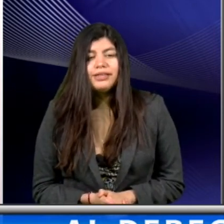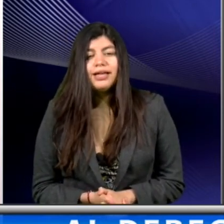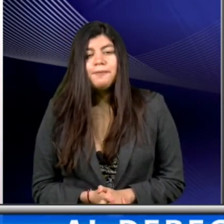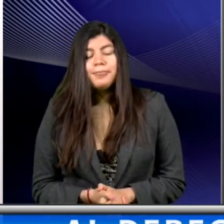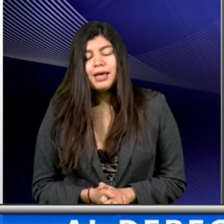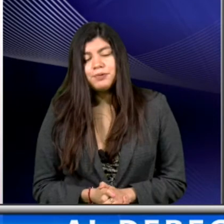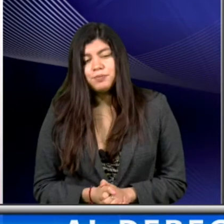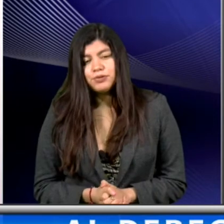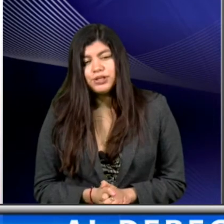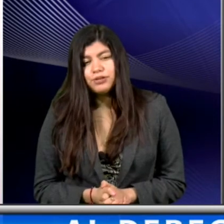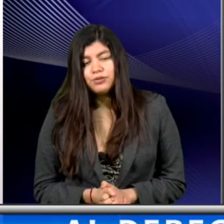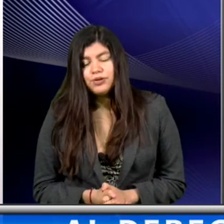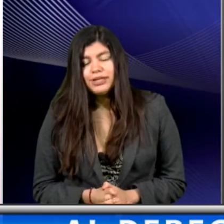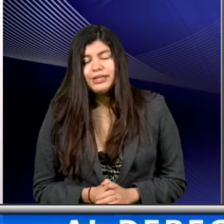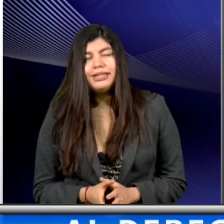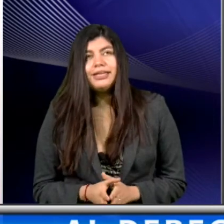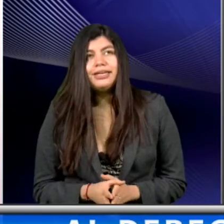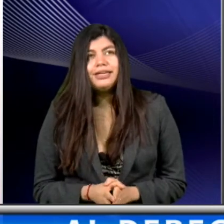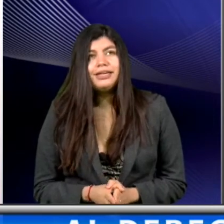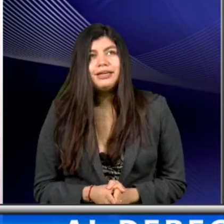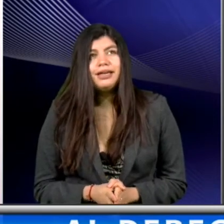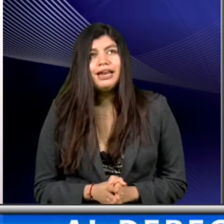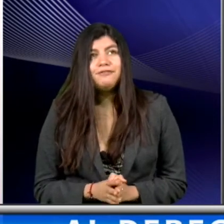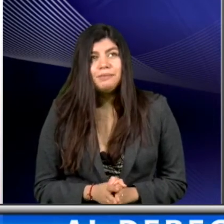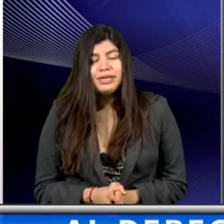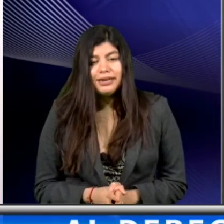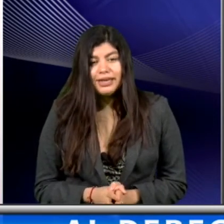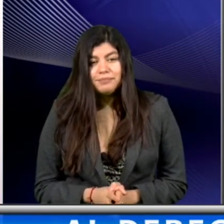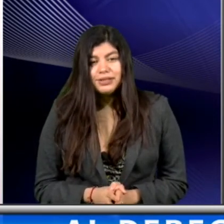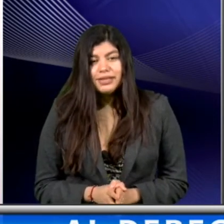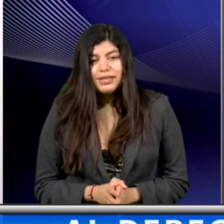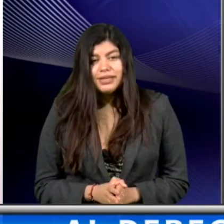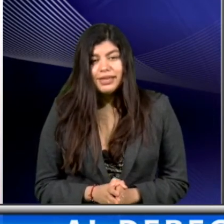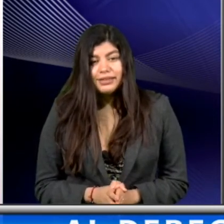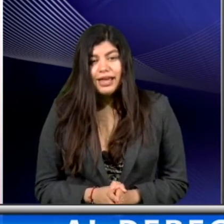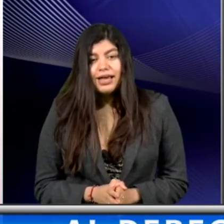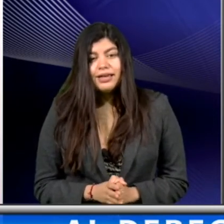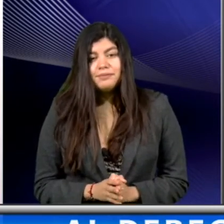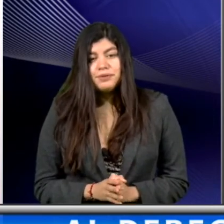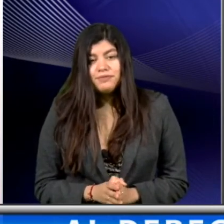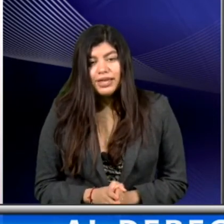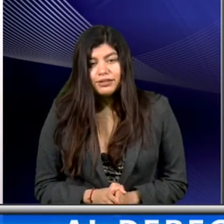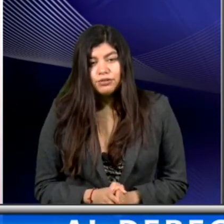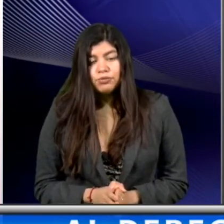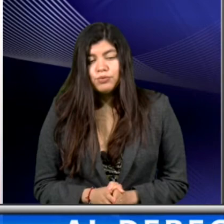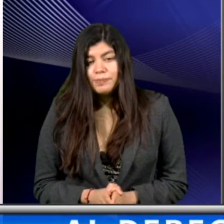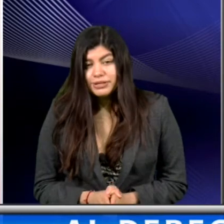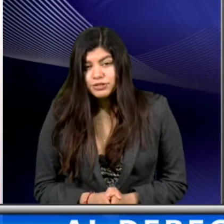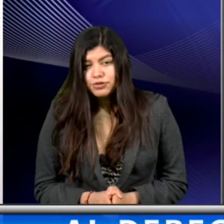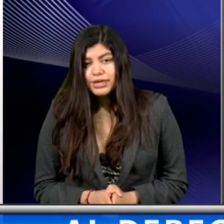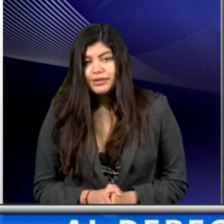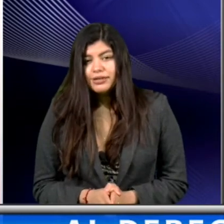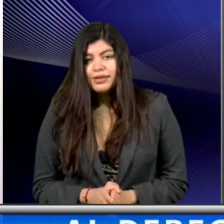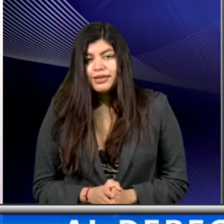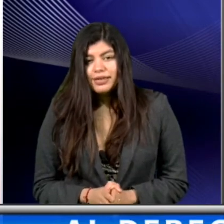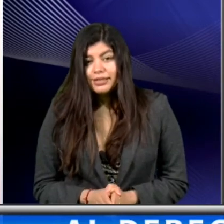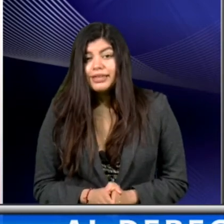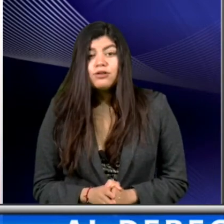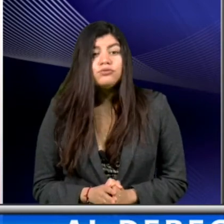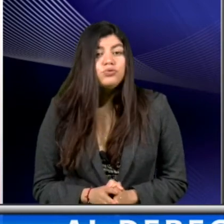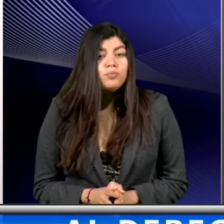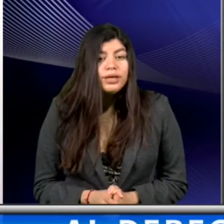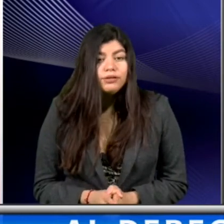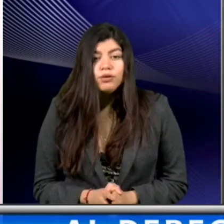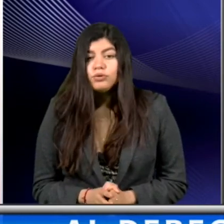de vista a propósito de la familia que está viviendo con una persona que